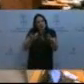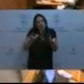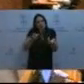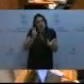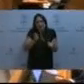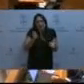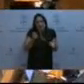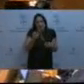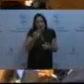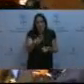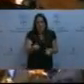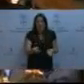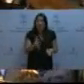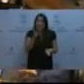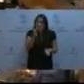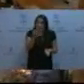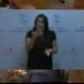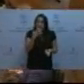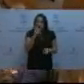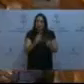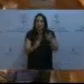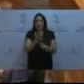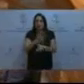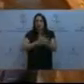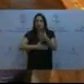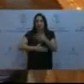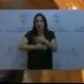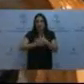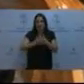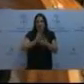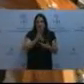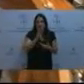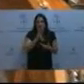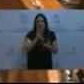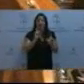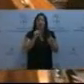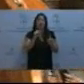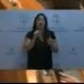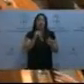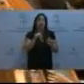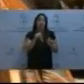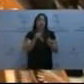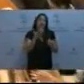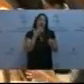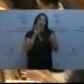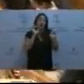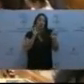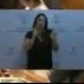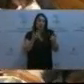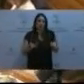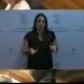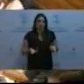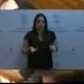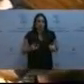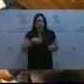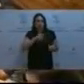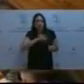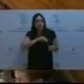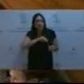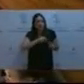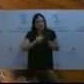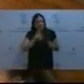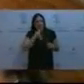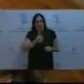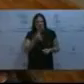cabe cuando hablamos de personas con discapacidad, en este caso concreto de maestros. Tenemos la sensación, ya lo hemos dicho en